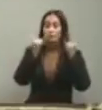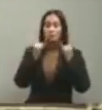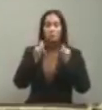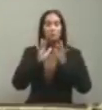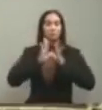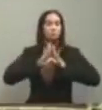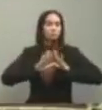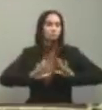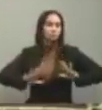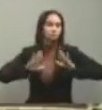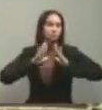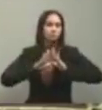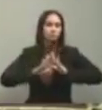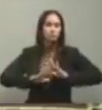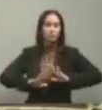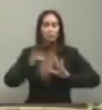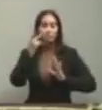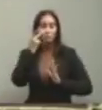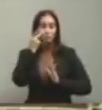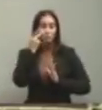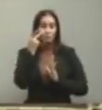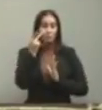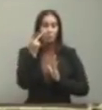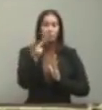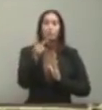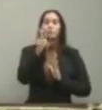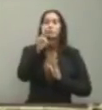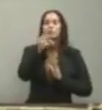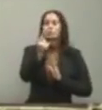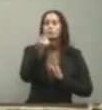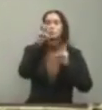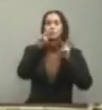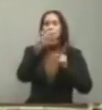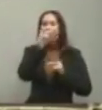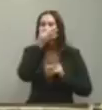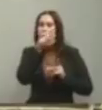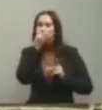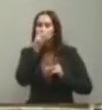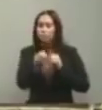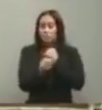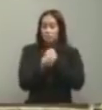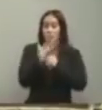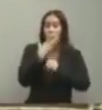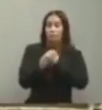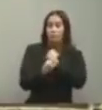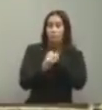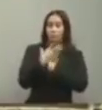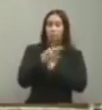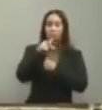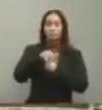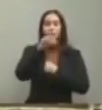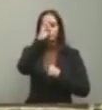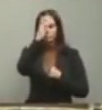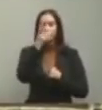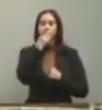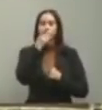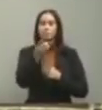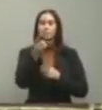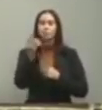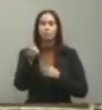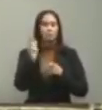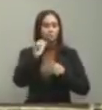estar tranquilos que lo que están viendo como gripes o influenza en el país son las que